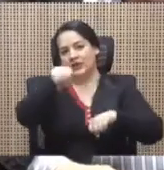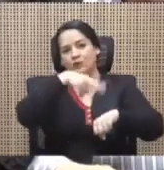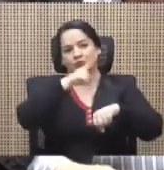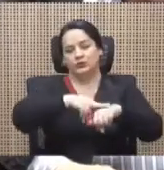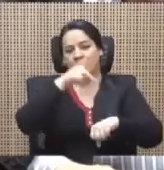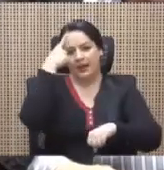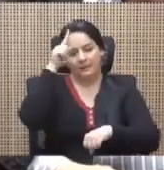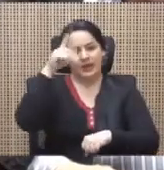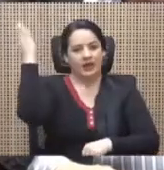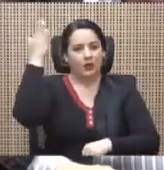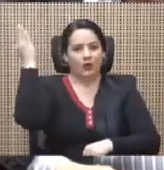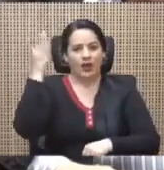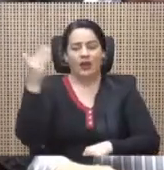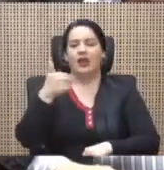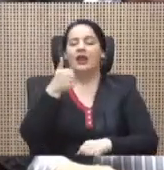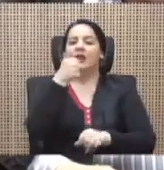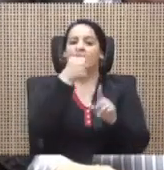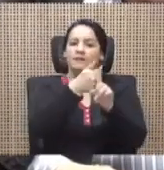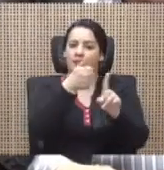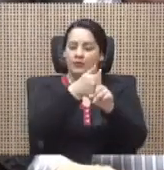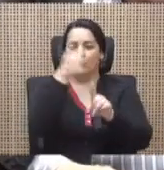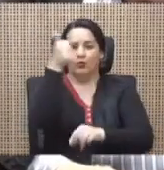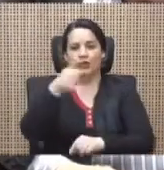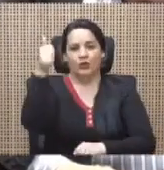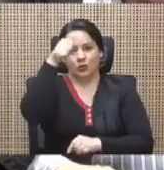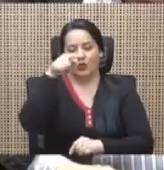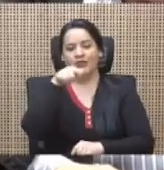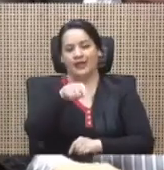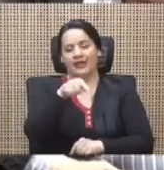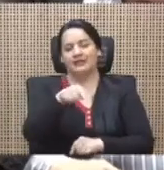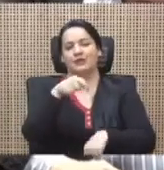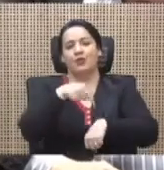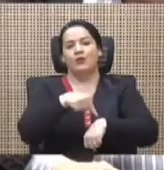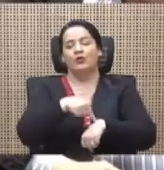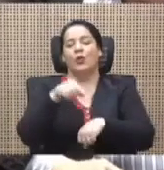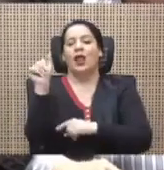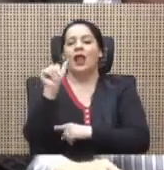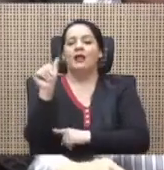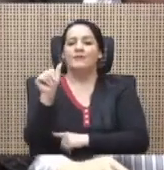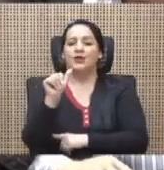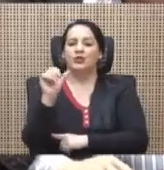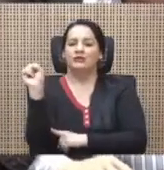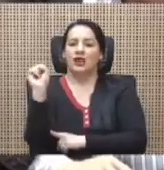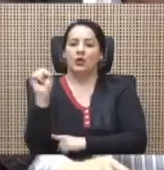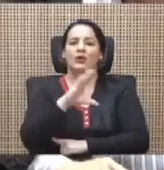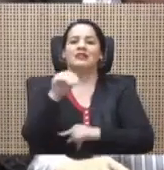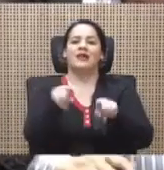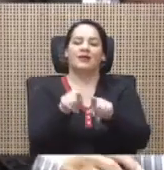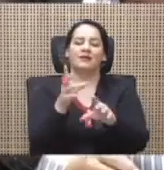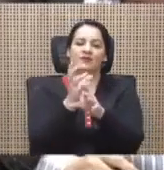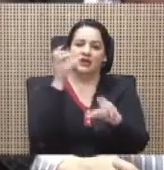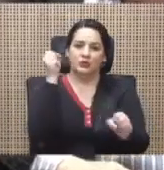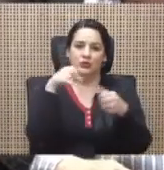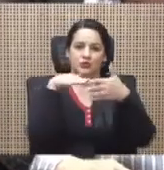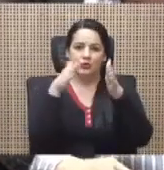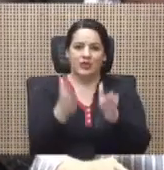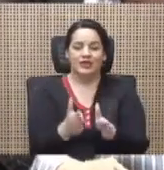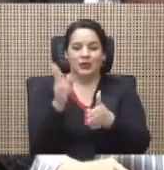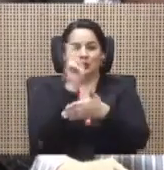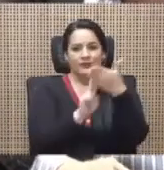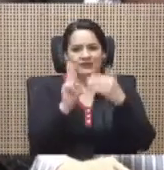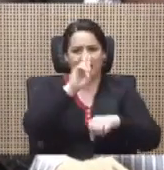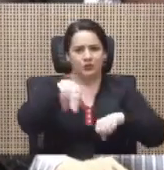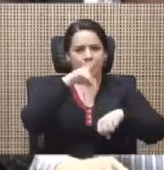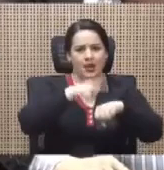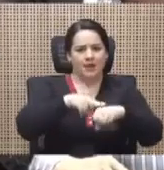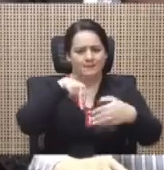Hubo una intervención del propio rector de aquel momento, don Alberto Salón, y también de la Federación de Estudiantes de la Universidad Nacional, que